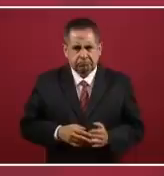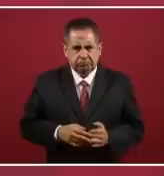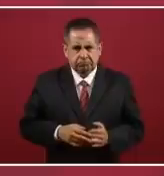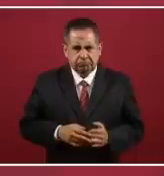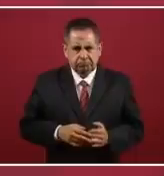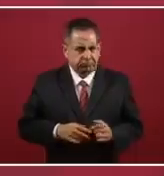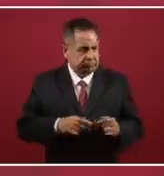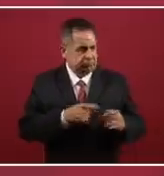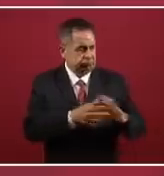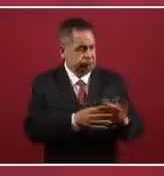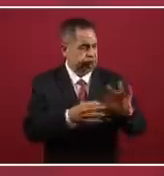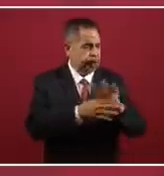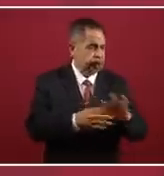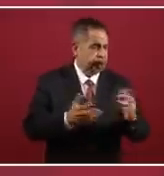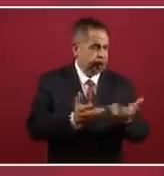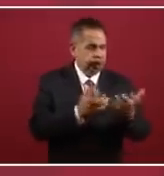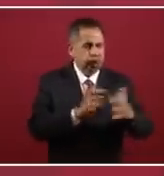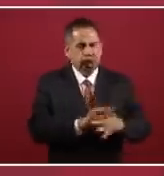llevar a cabo esas